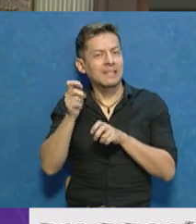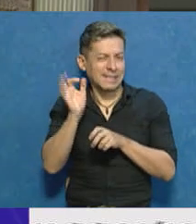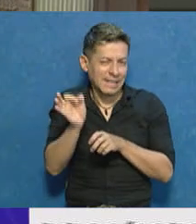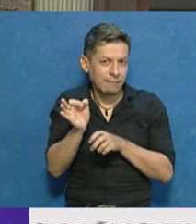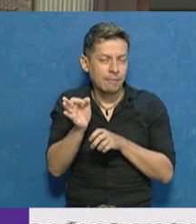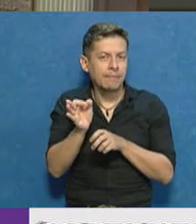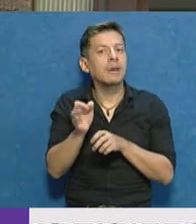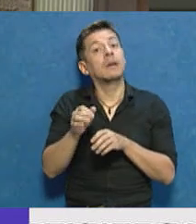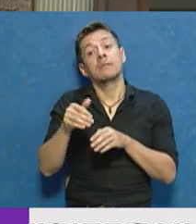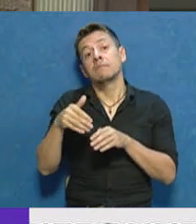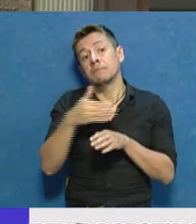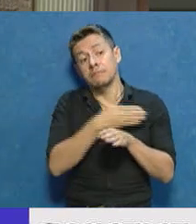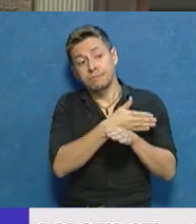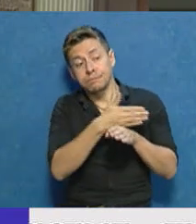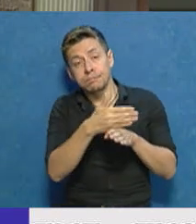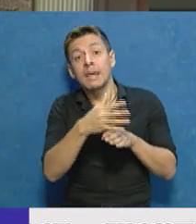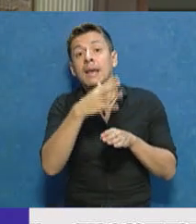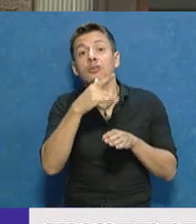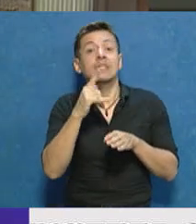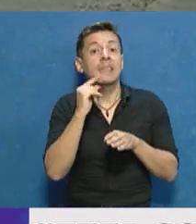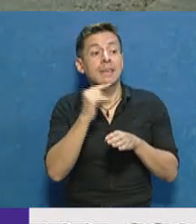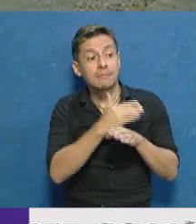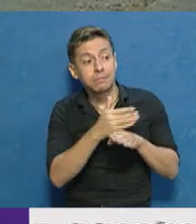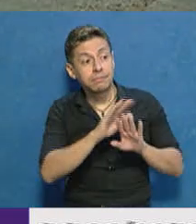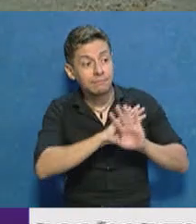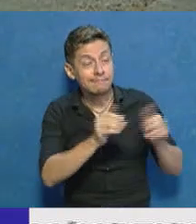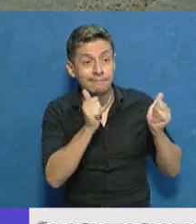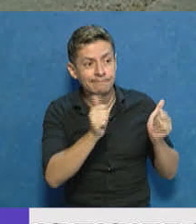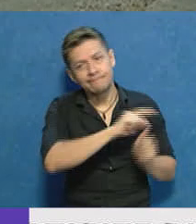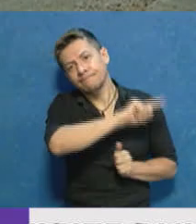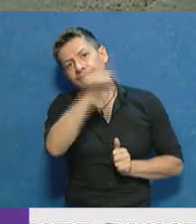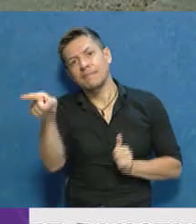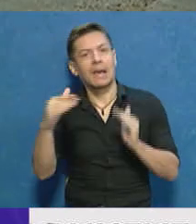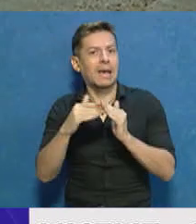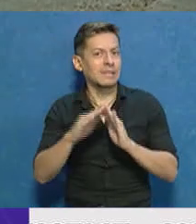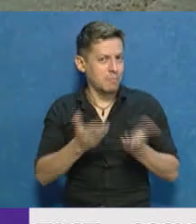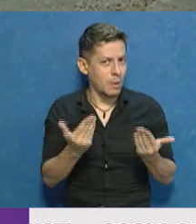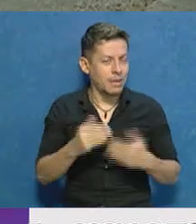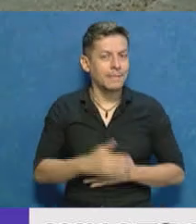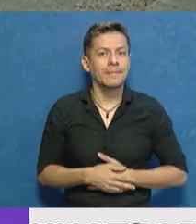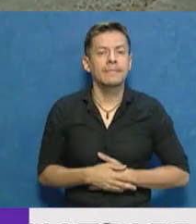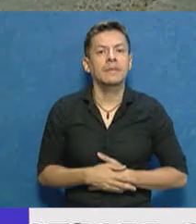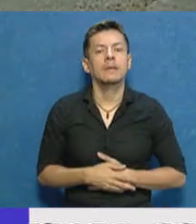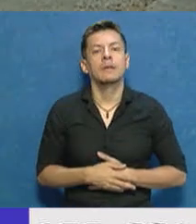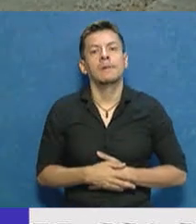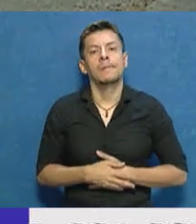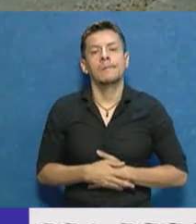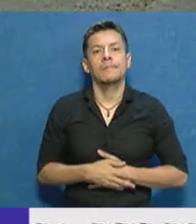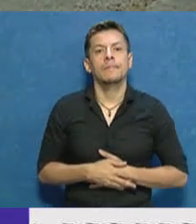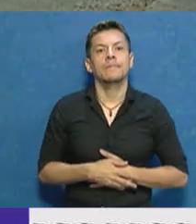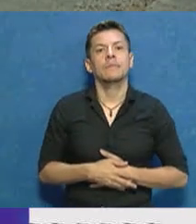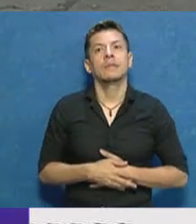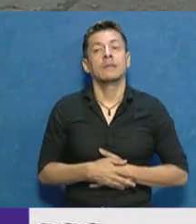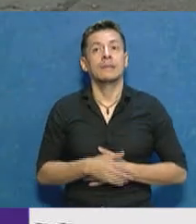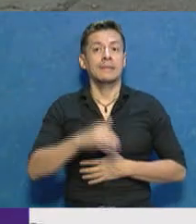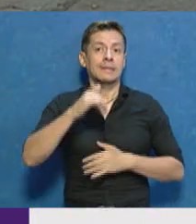los 14 días. Si tiene muy buena evolución, ya se manda a su domicilio. Ya sea por rechazo o por